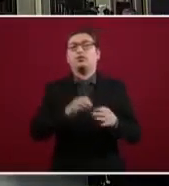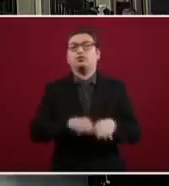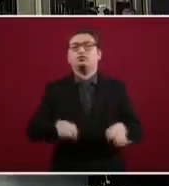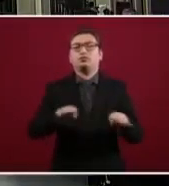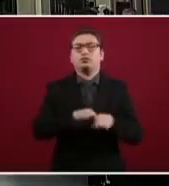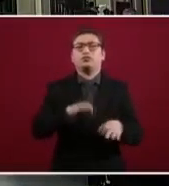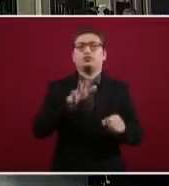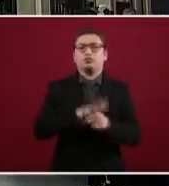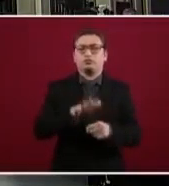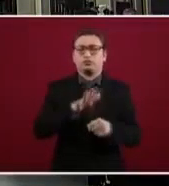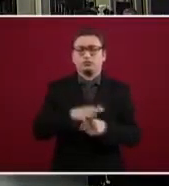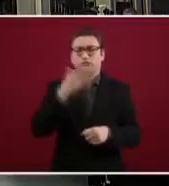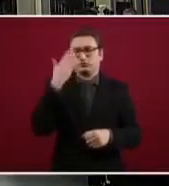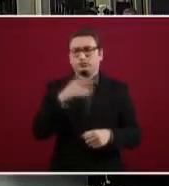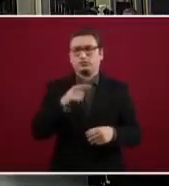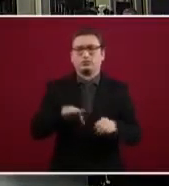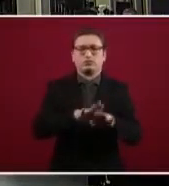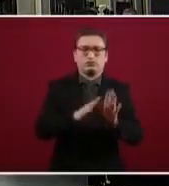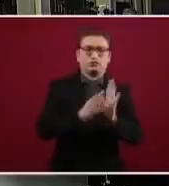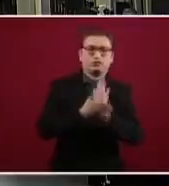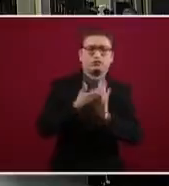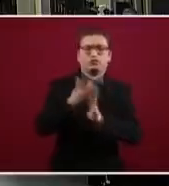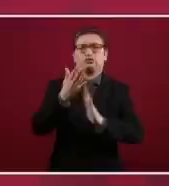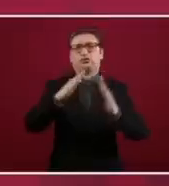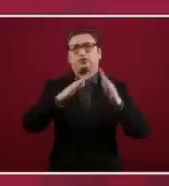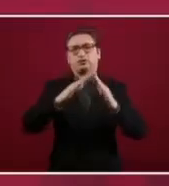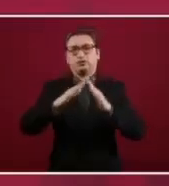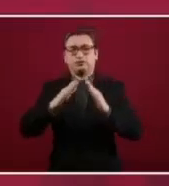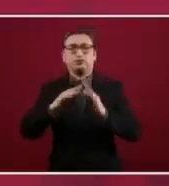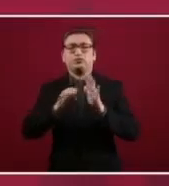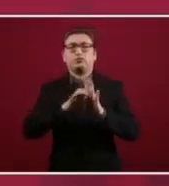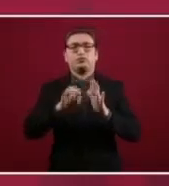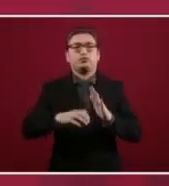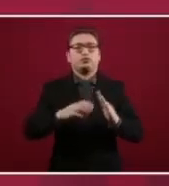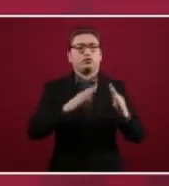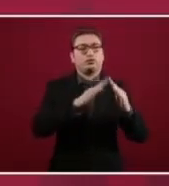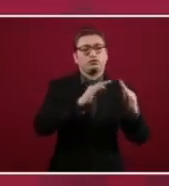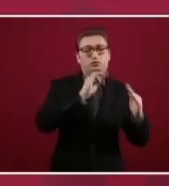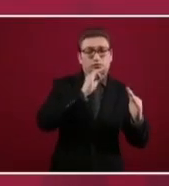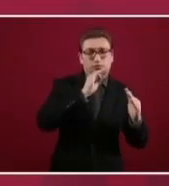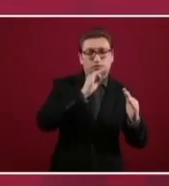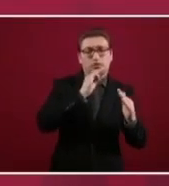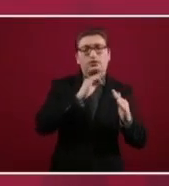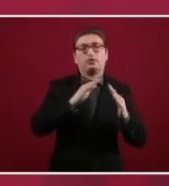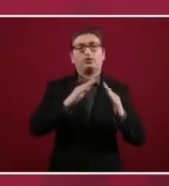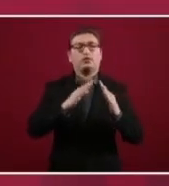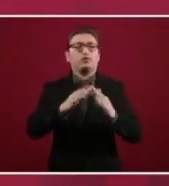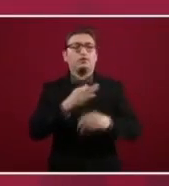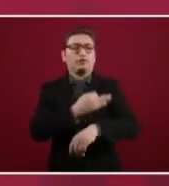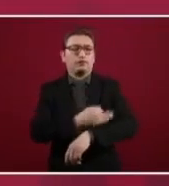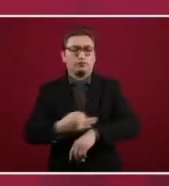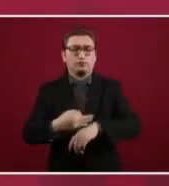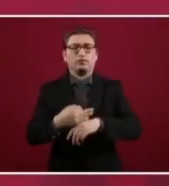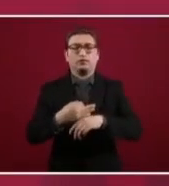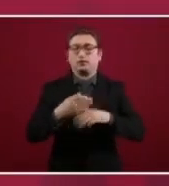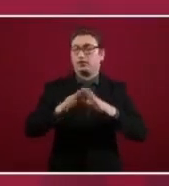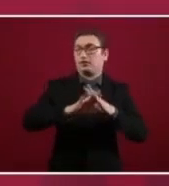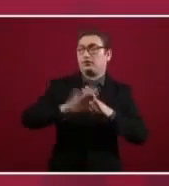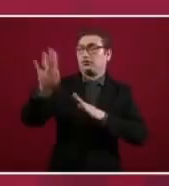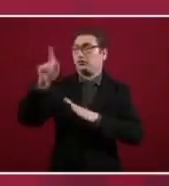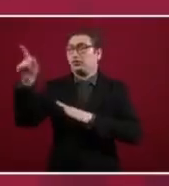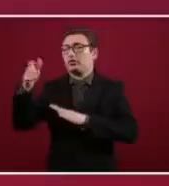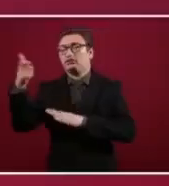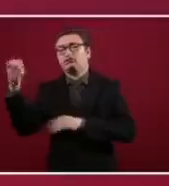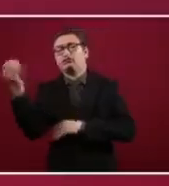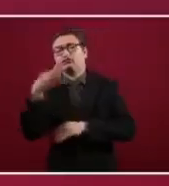a cuestiones inmobiliarias a construcción de casas a terminar la casa de la mamá o de la propia familia que ha migrado